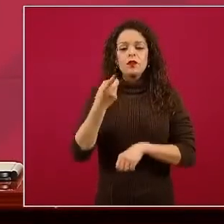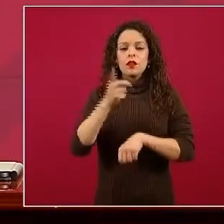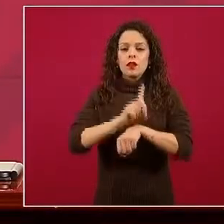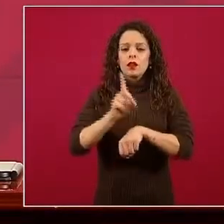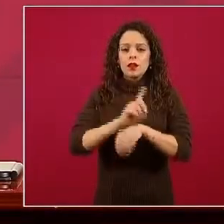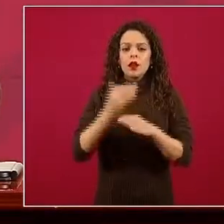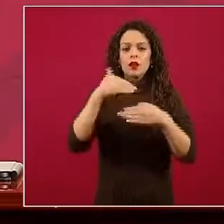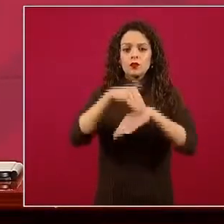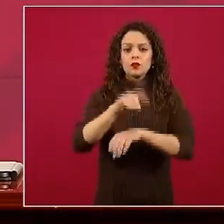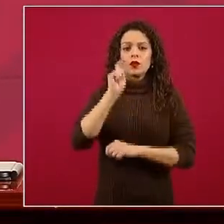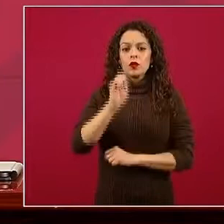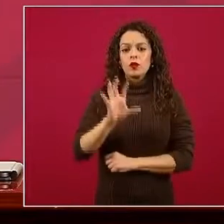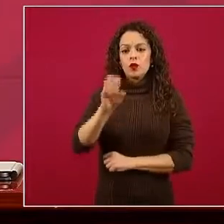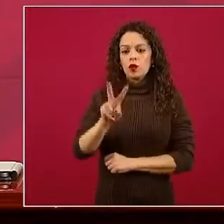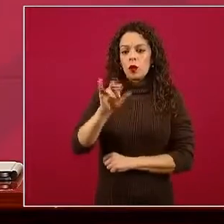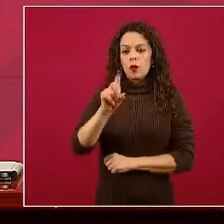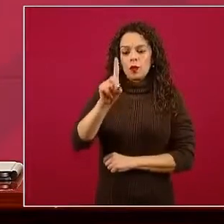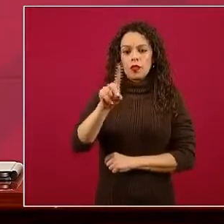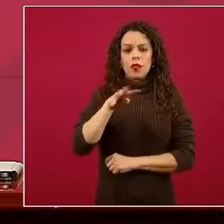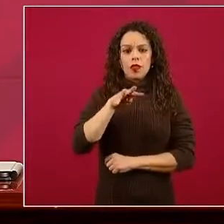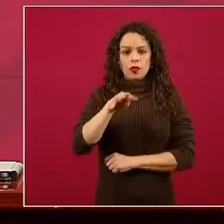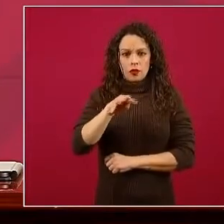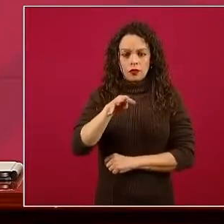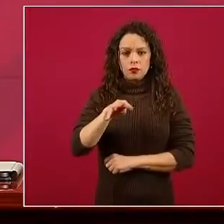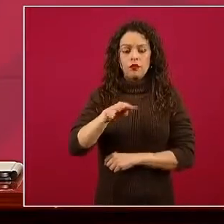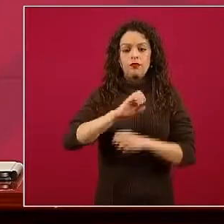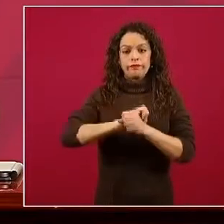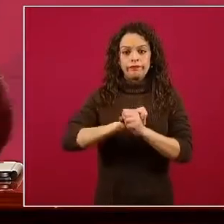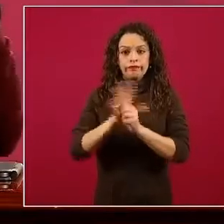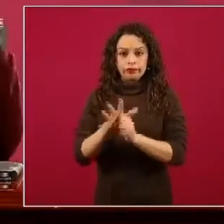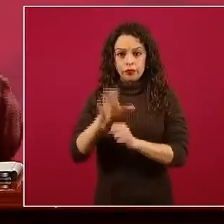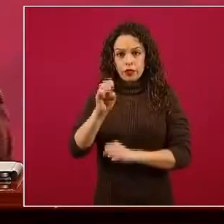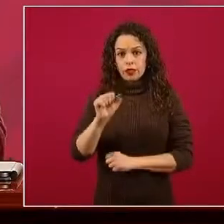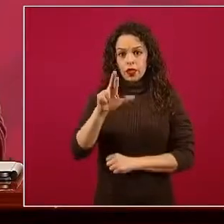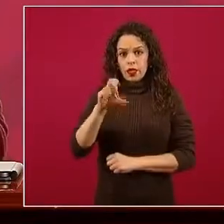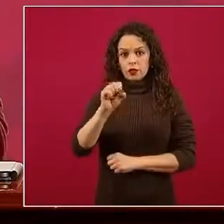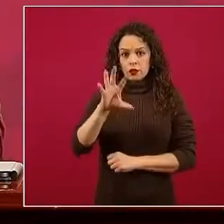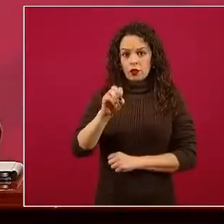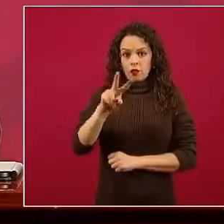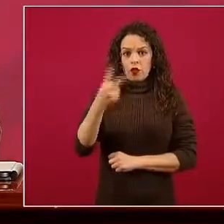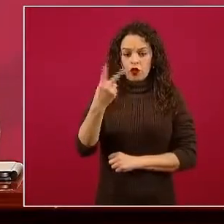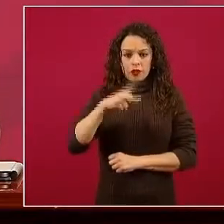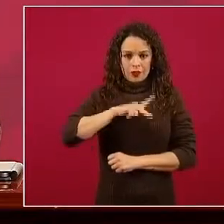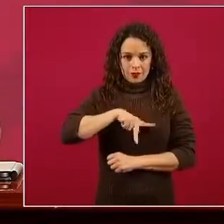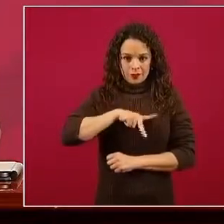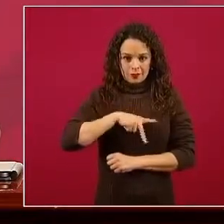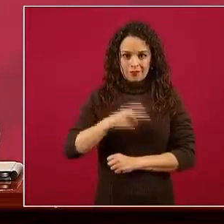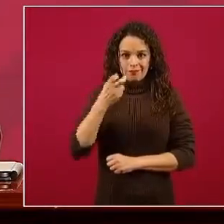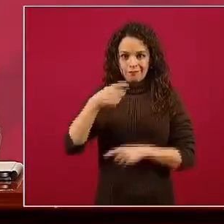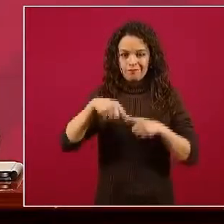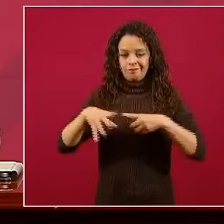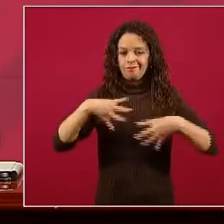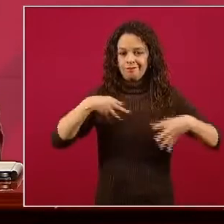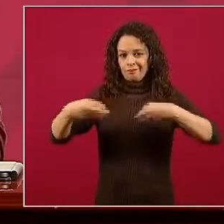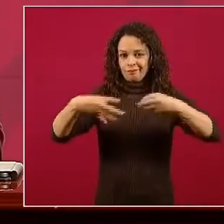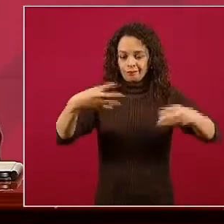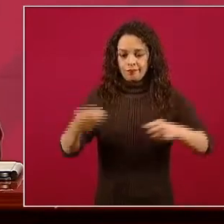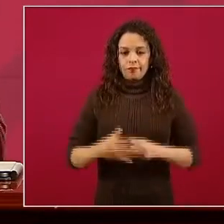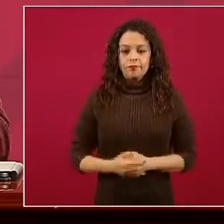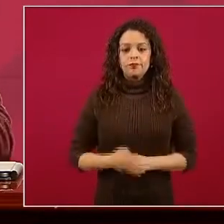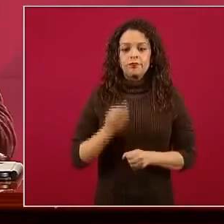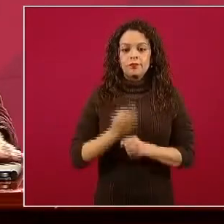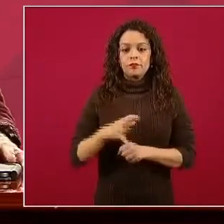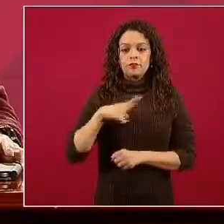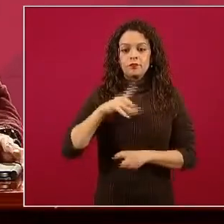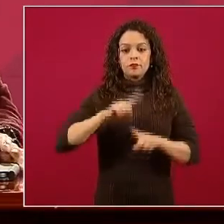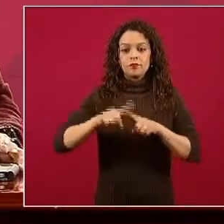COVID-19, la epidemia causada por el coronavirus SARS-CoV-2. Hoy vamos a tener varios elementos